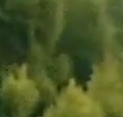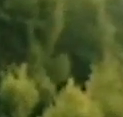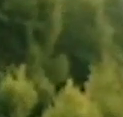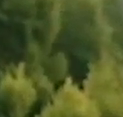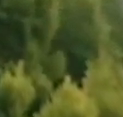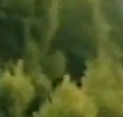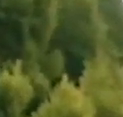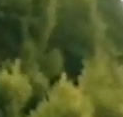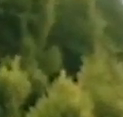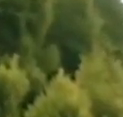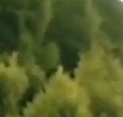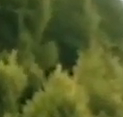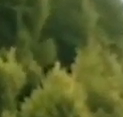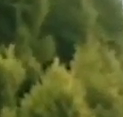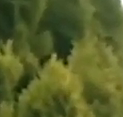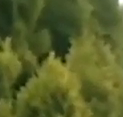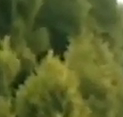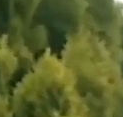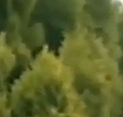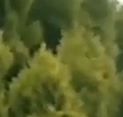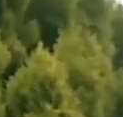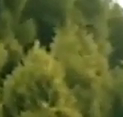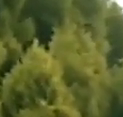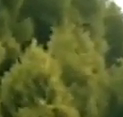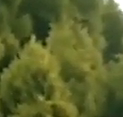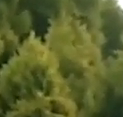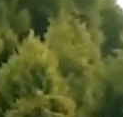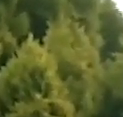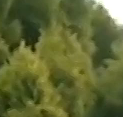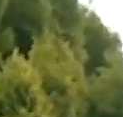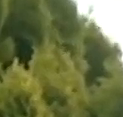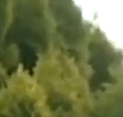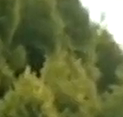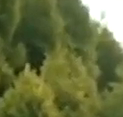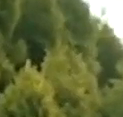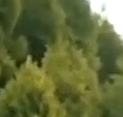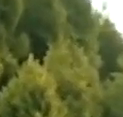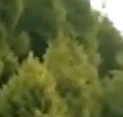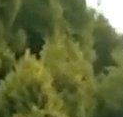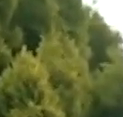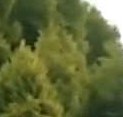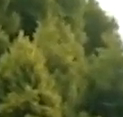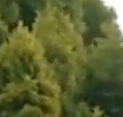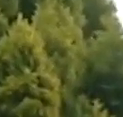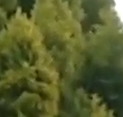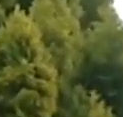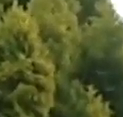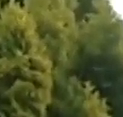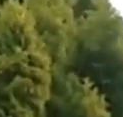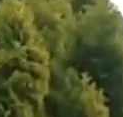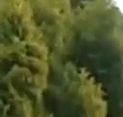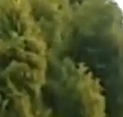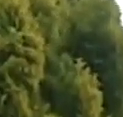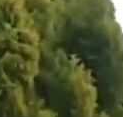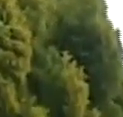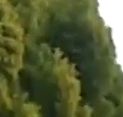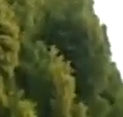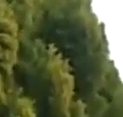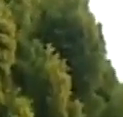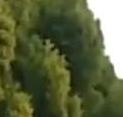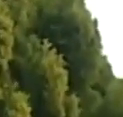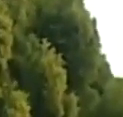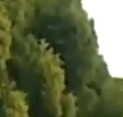quehacer revolucionario y de la consolidación del poder popular en ejercicio pleno de gobierno como construcción del socialismo bolivariano. Ahí